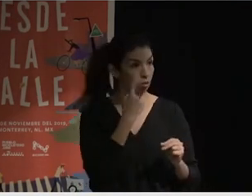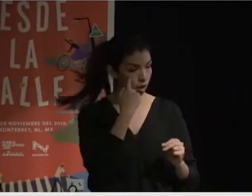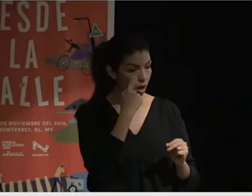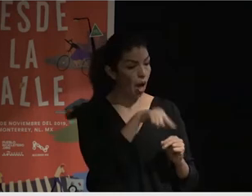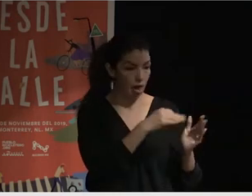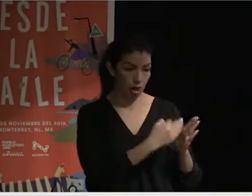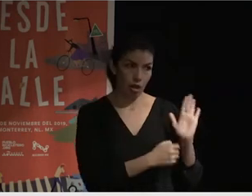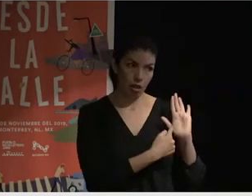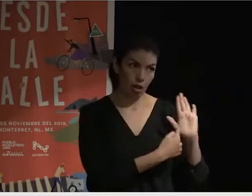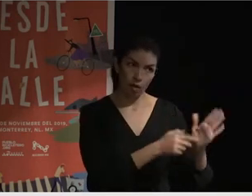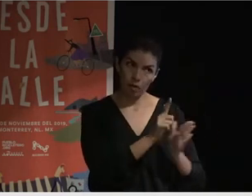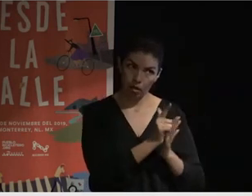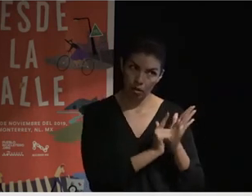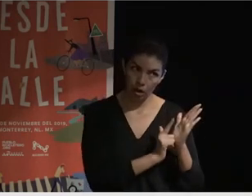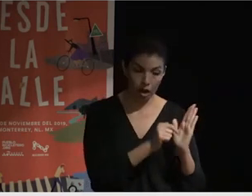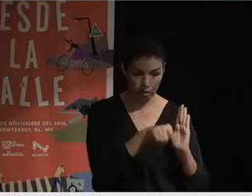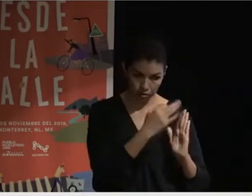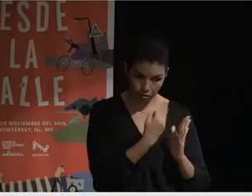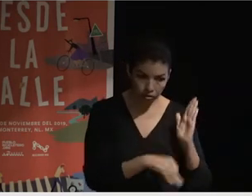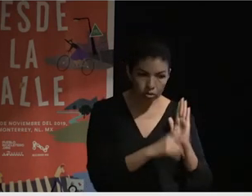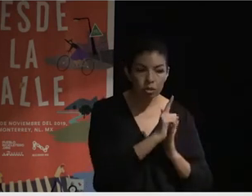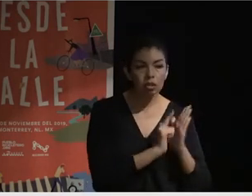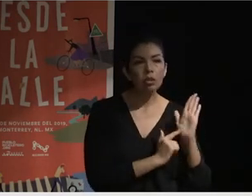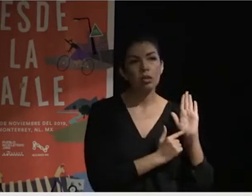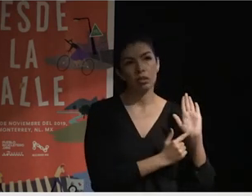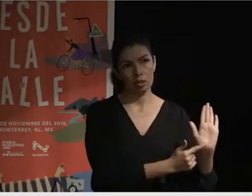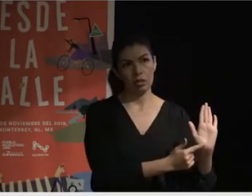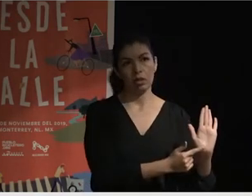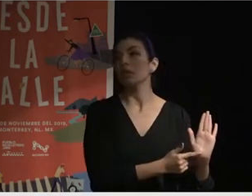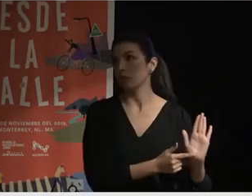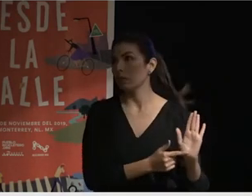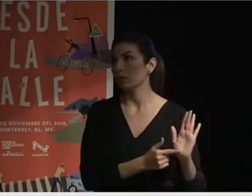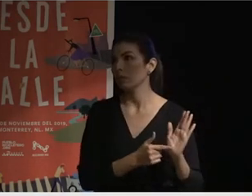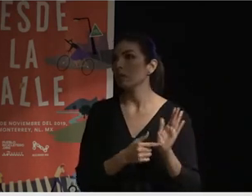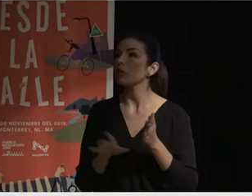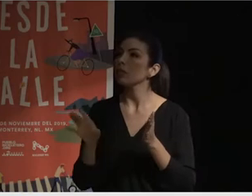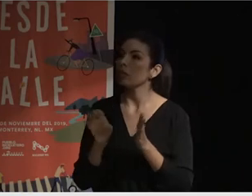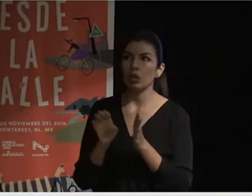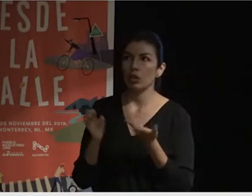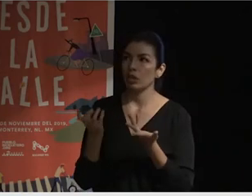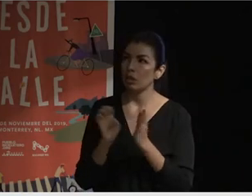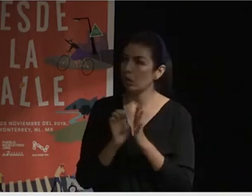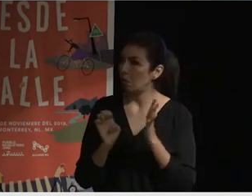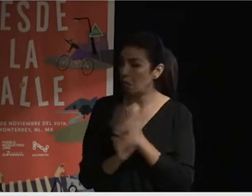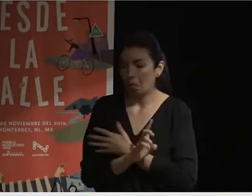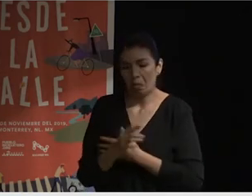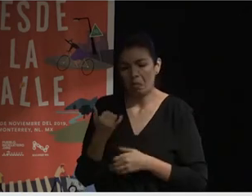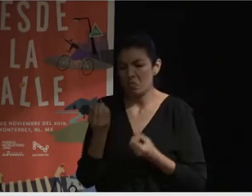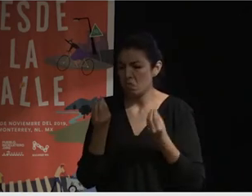pensar en la población. Y ahí articular política pública, ¿no? Directamente para eso. Hay muchos mecanismos, ¿no? Congelación